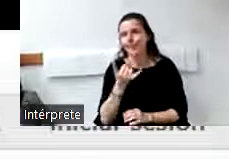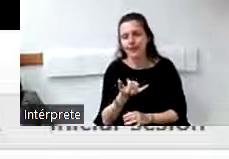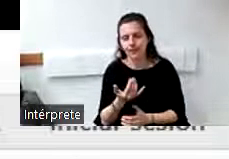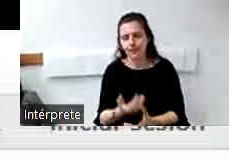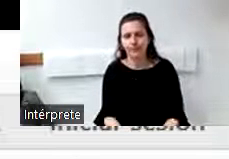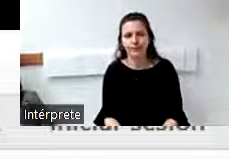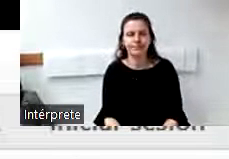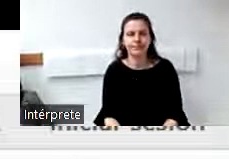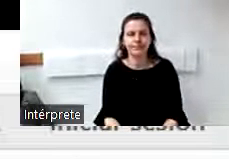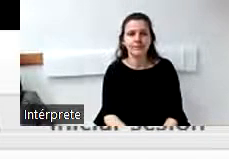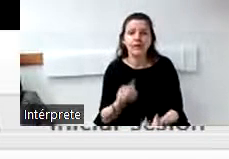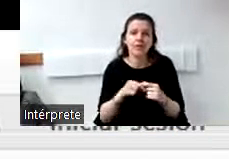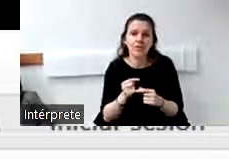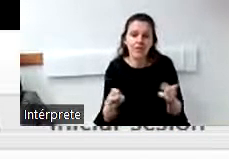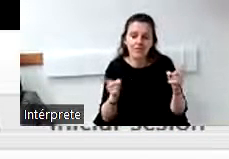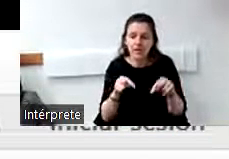dificultades.